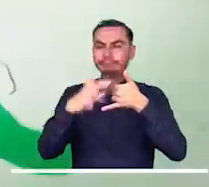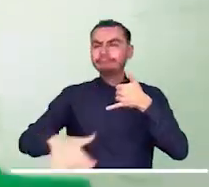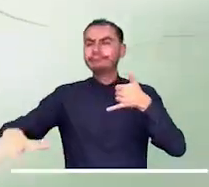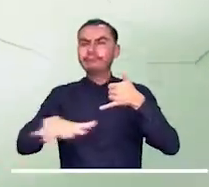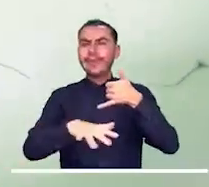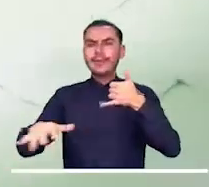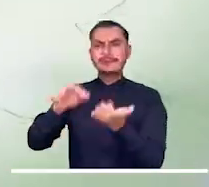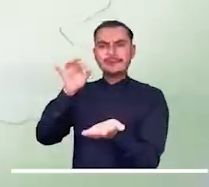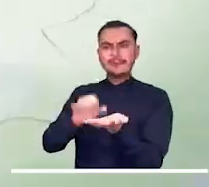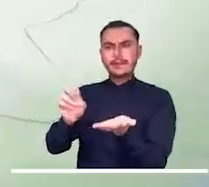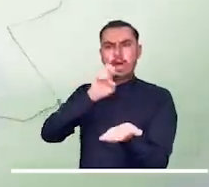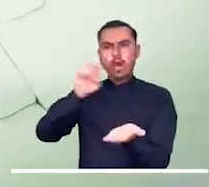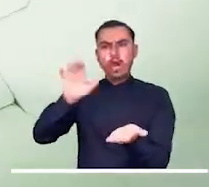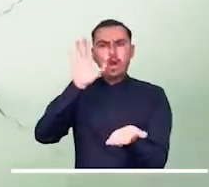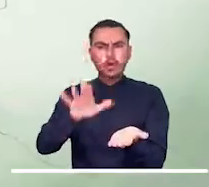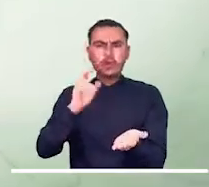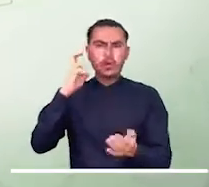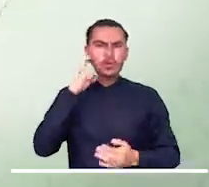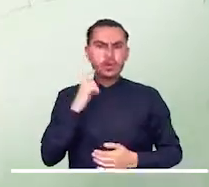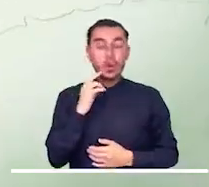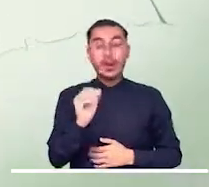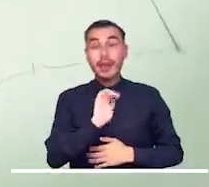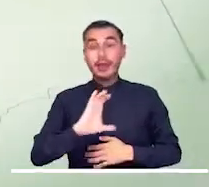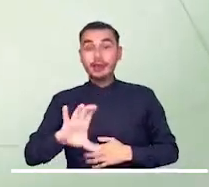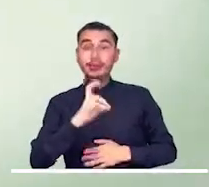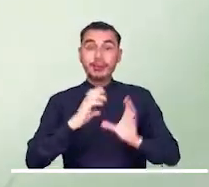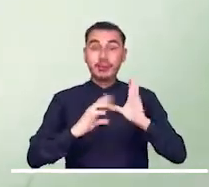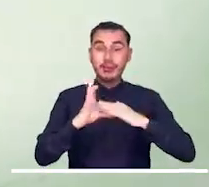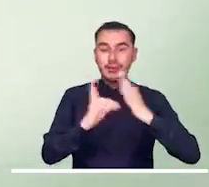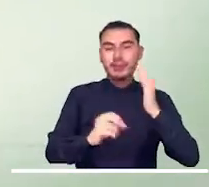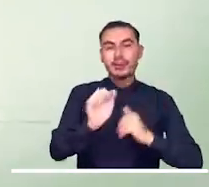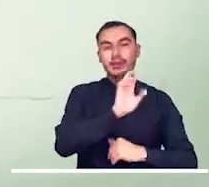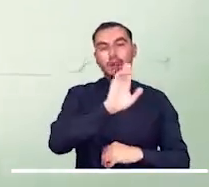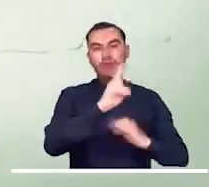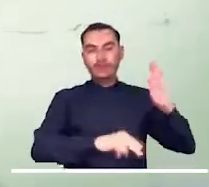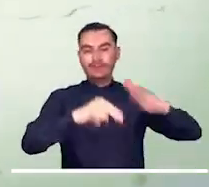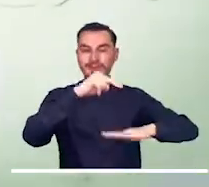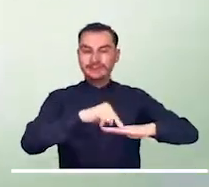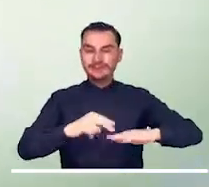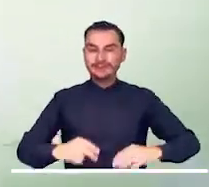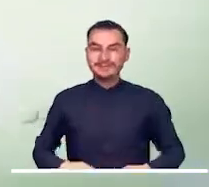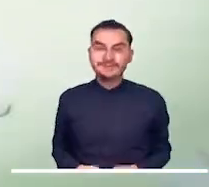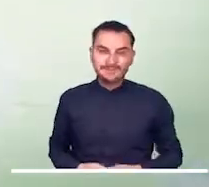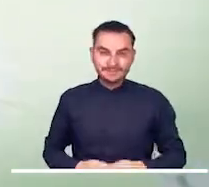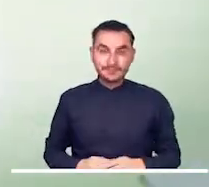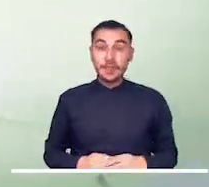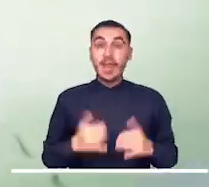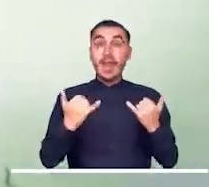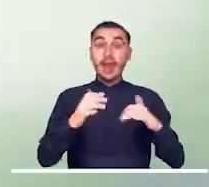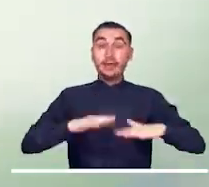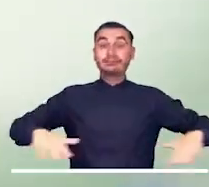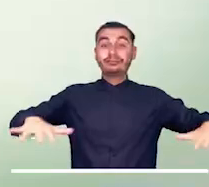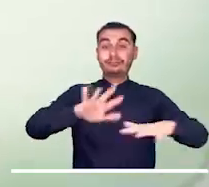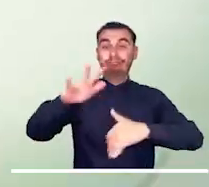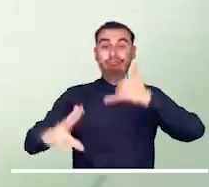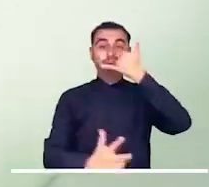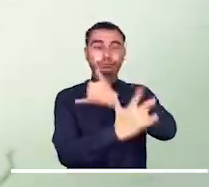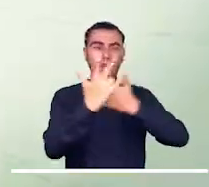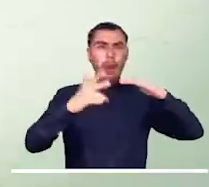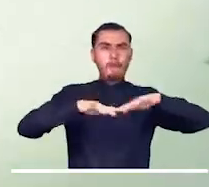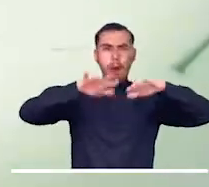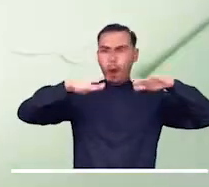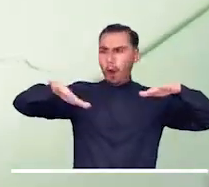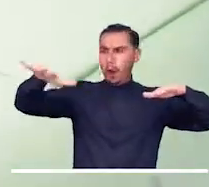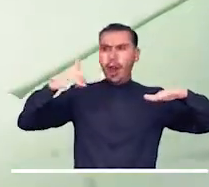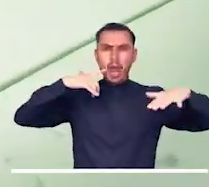Chocó, occidente de Cauca y oriente de Nariño. En la montañosa región andina, las aguas caerían sobre